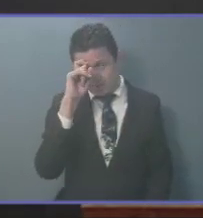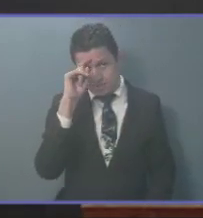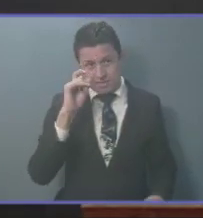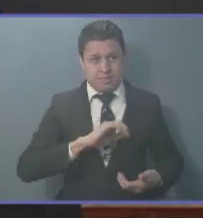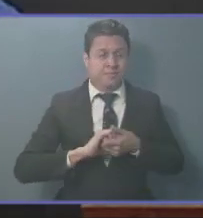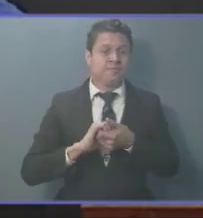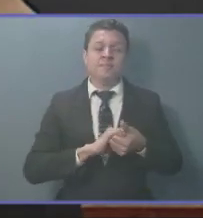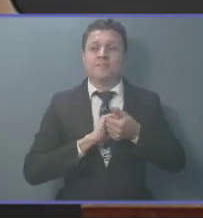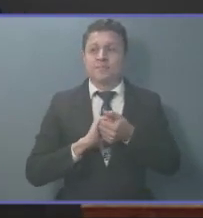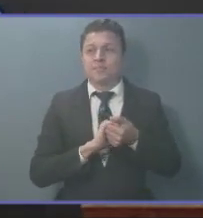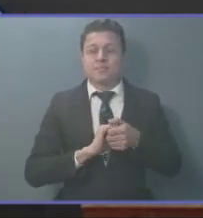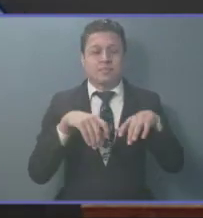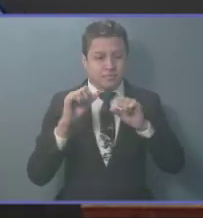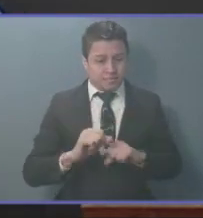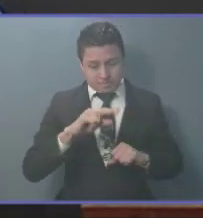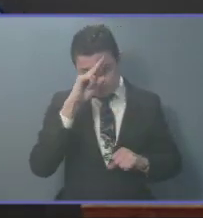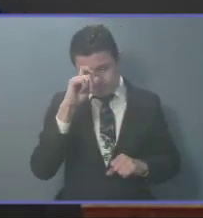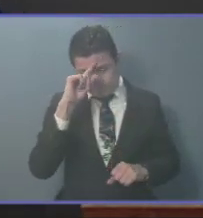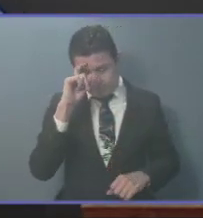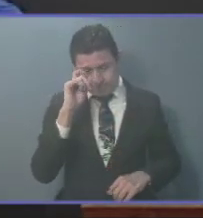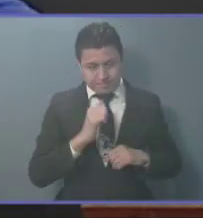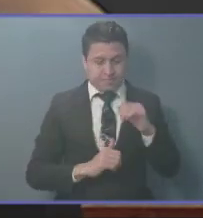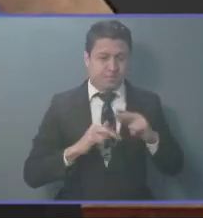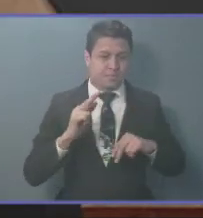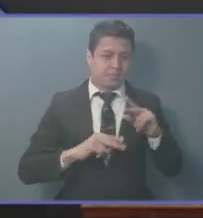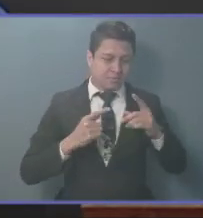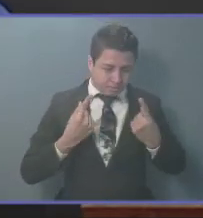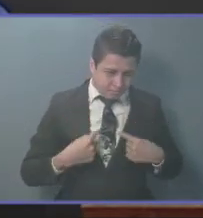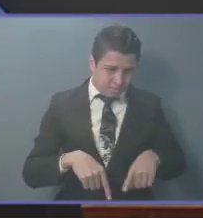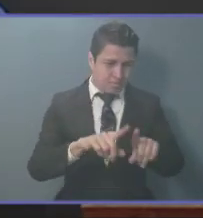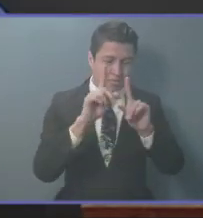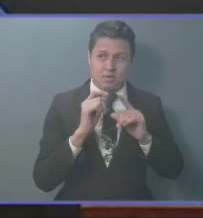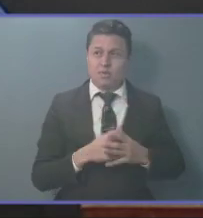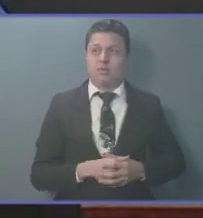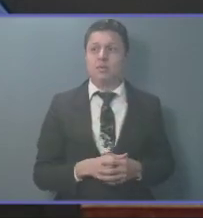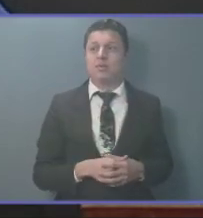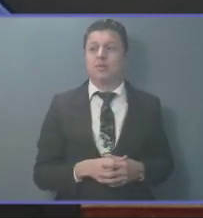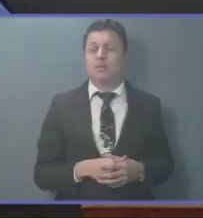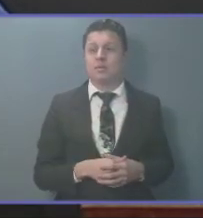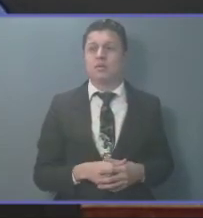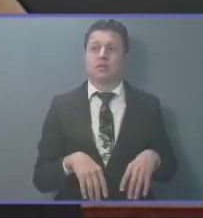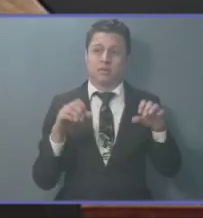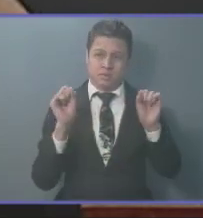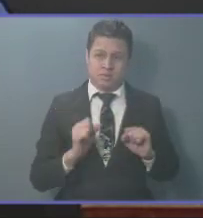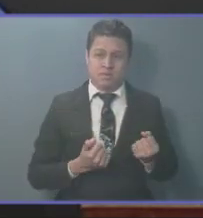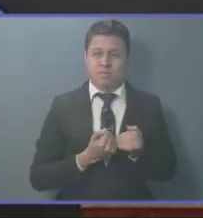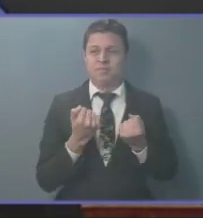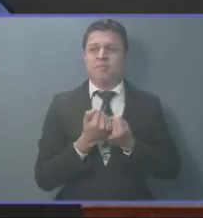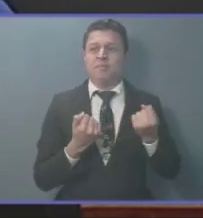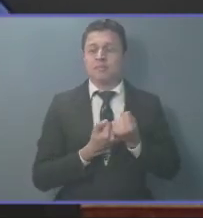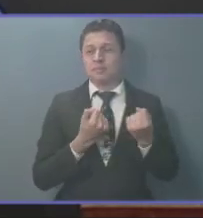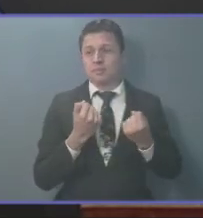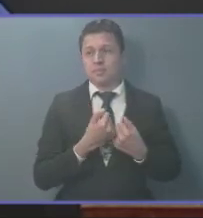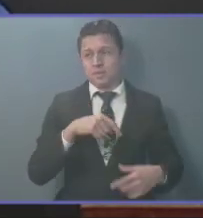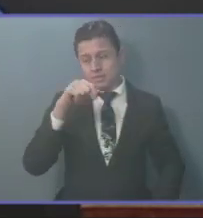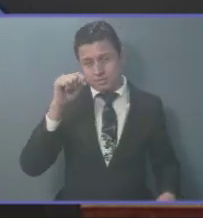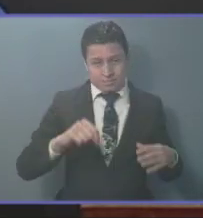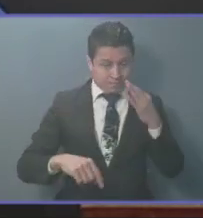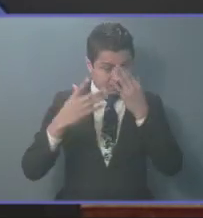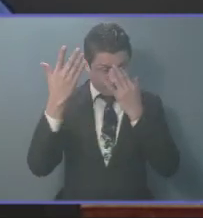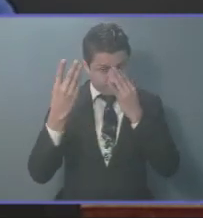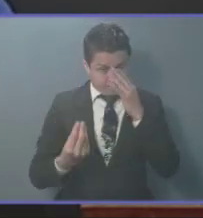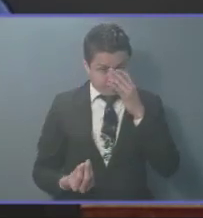juntos, para que construyamos juntos, para que evitemos vetos y para que a partir de este